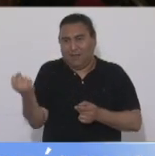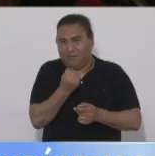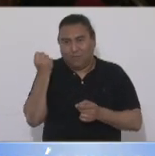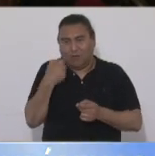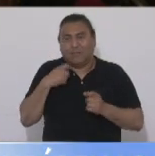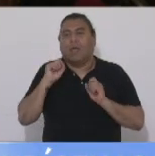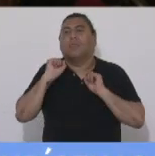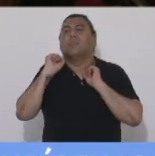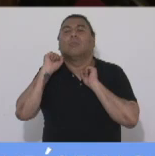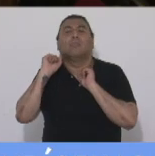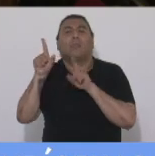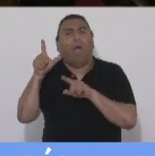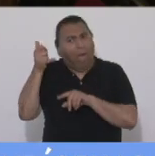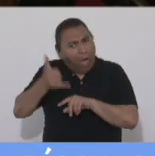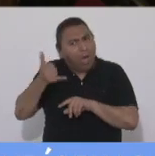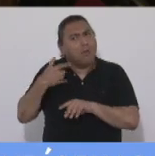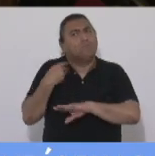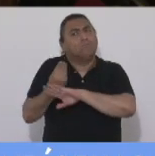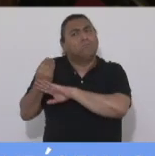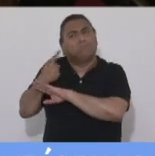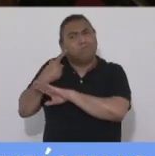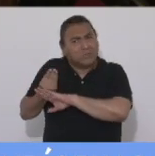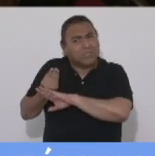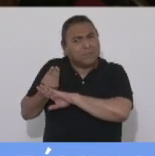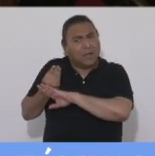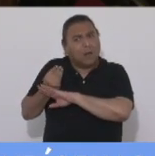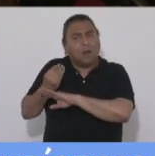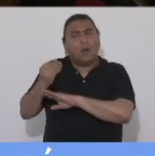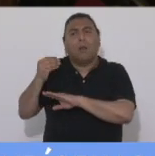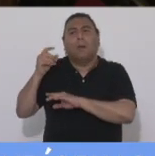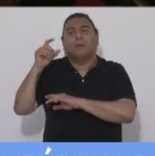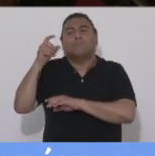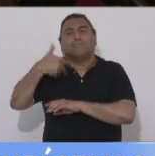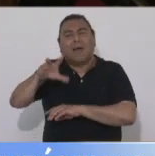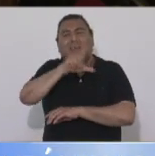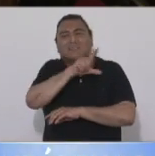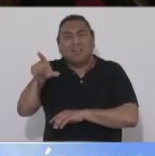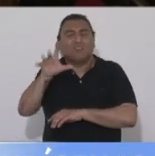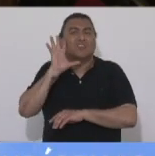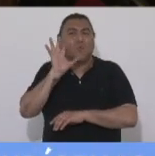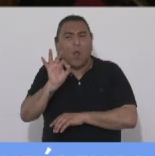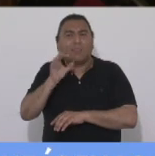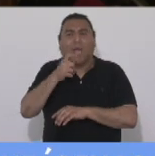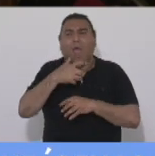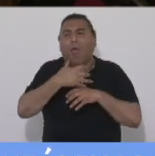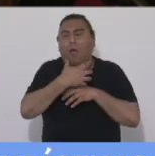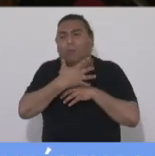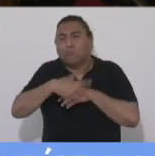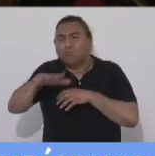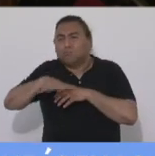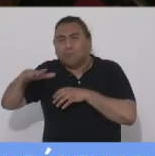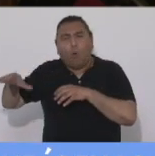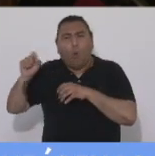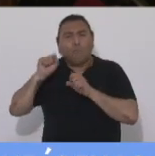pueblos originarios organizados a través de más de 150 comunidades. Hoy, de acuerdo al censo del